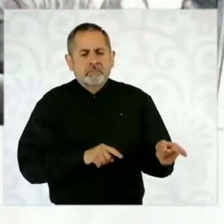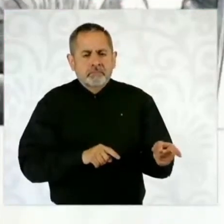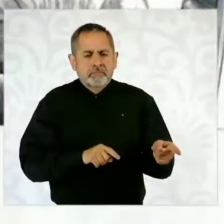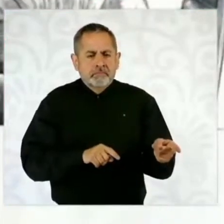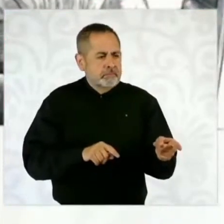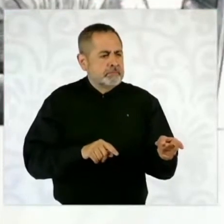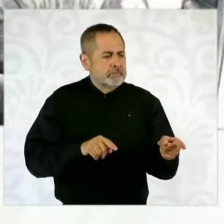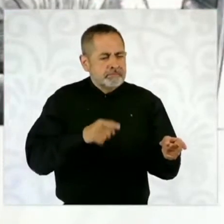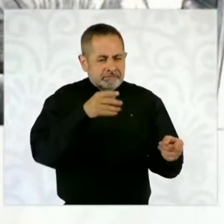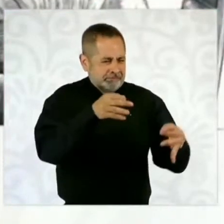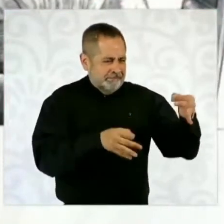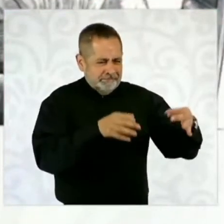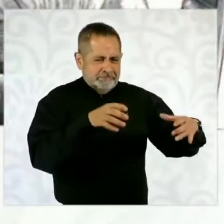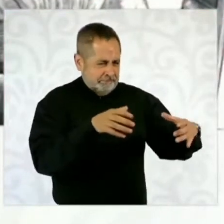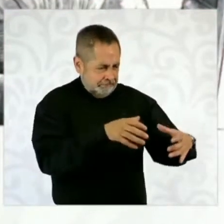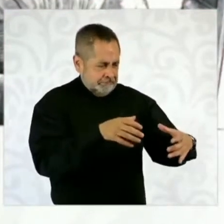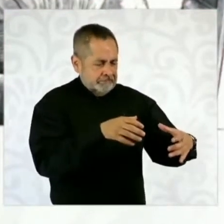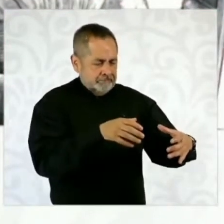Judicial,